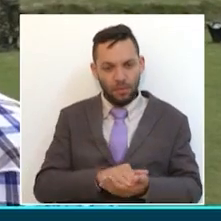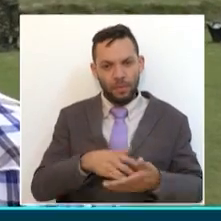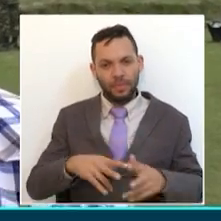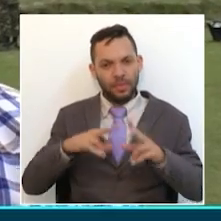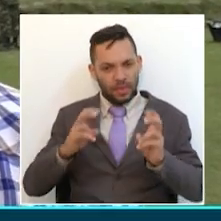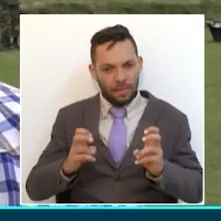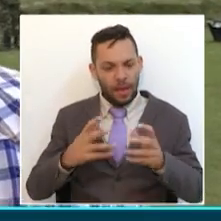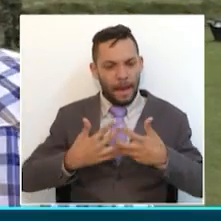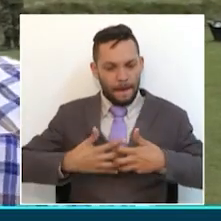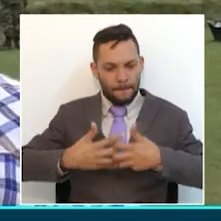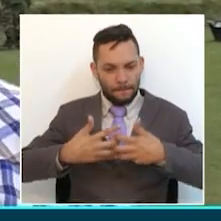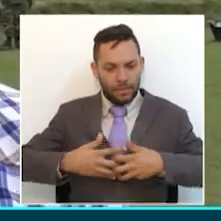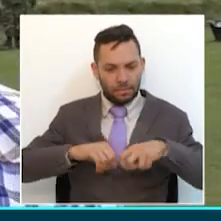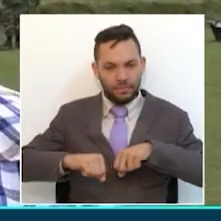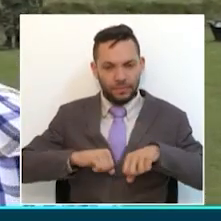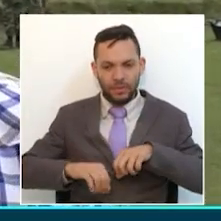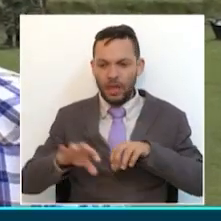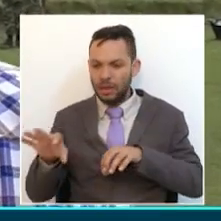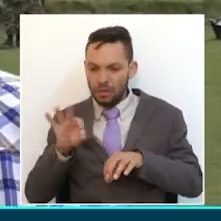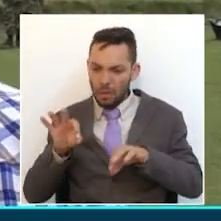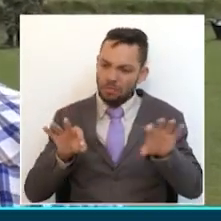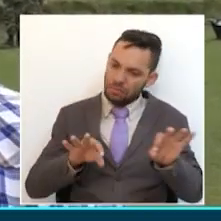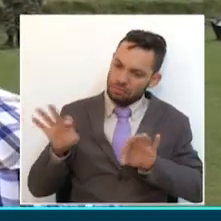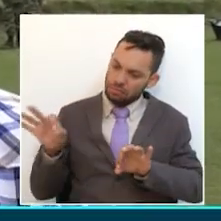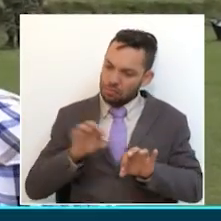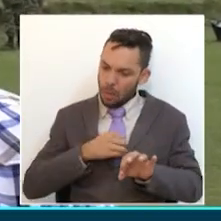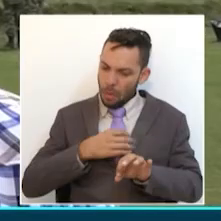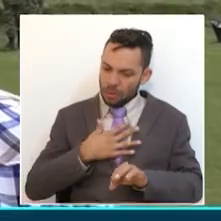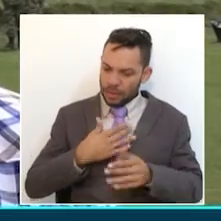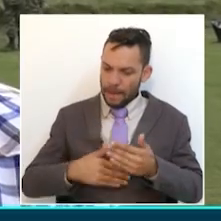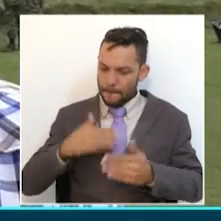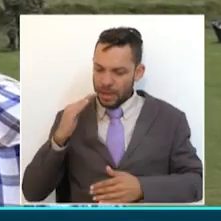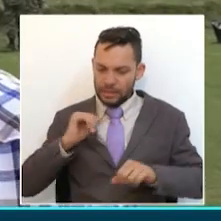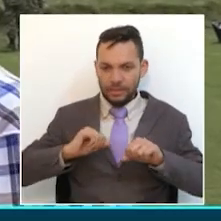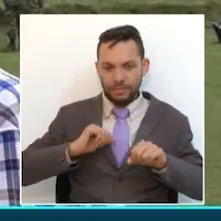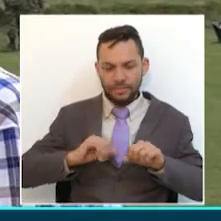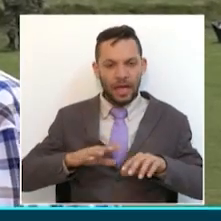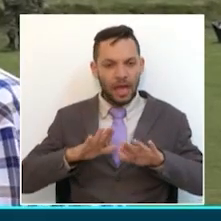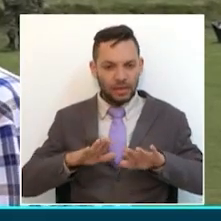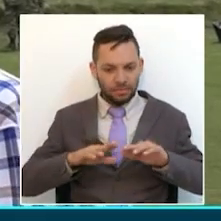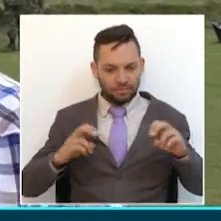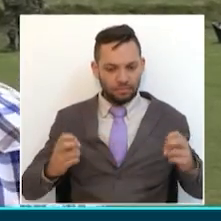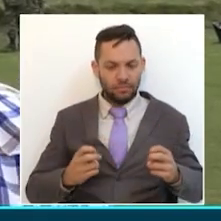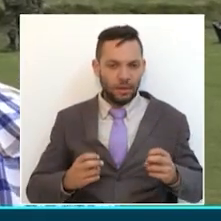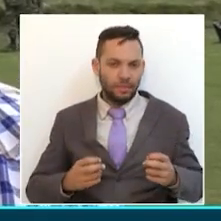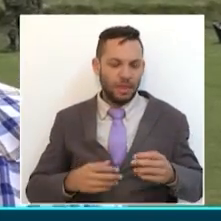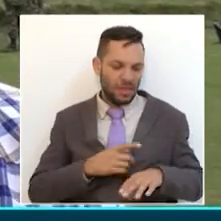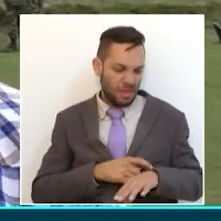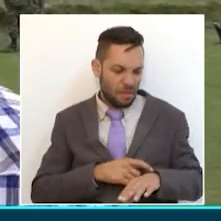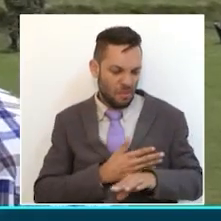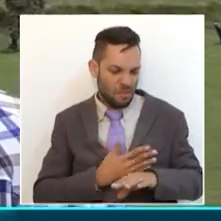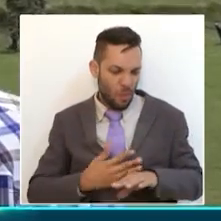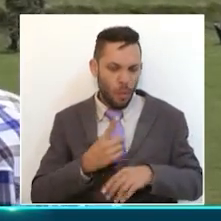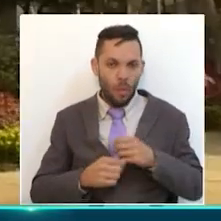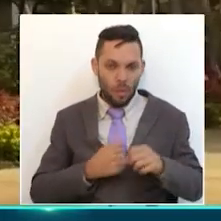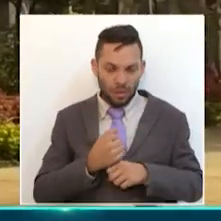dentro de la empresa. Es una alternativa más que se tiene en la mesa. Yo creo que el tiempo por este año ya